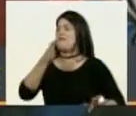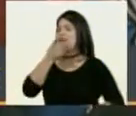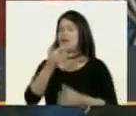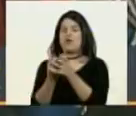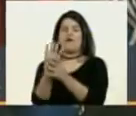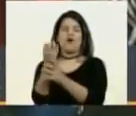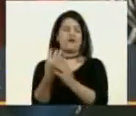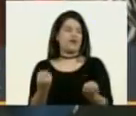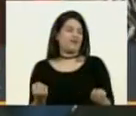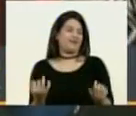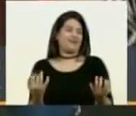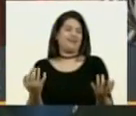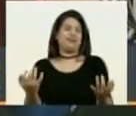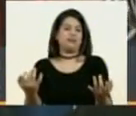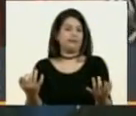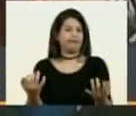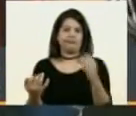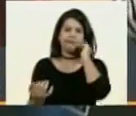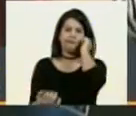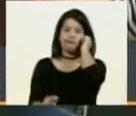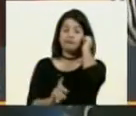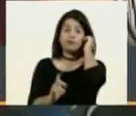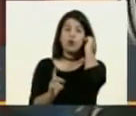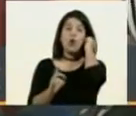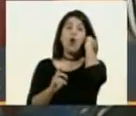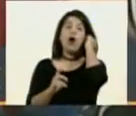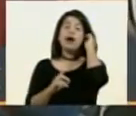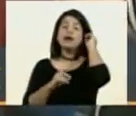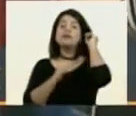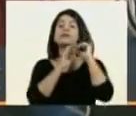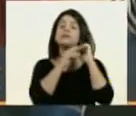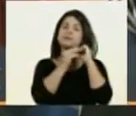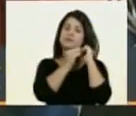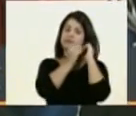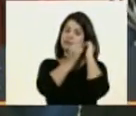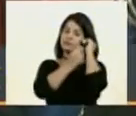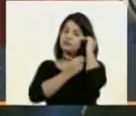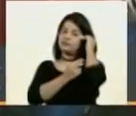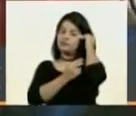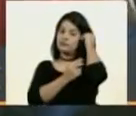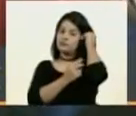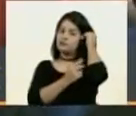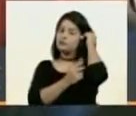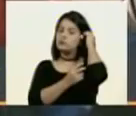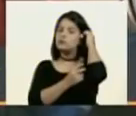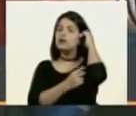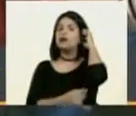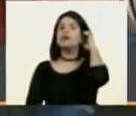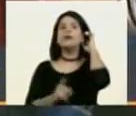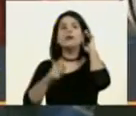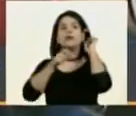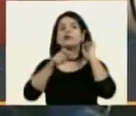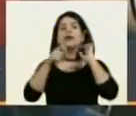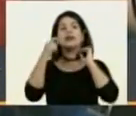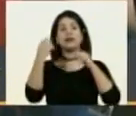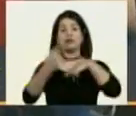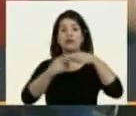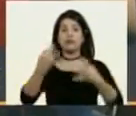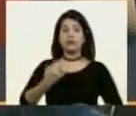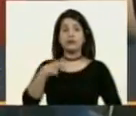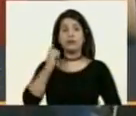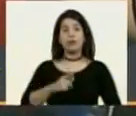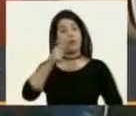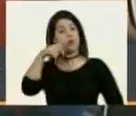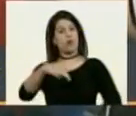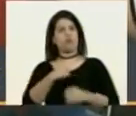encontrar con uno y mil obstáculos, pero los revolucionarios verdaderos, las revolucionarias verdaderas, debemos estar hechos de pueblo para aguantar todos los embates.